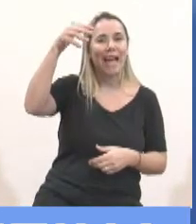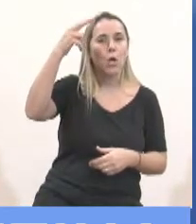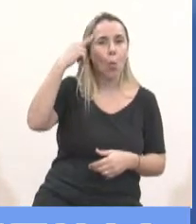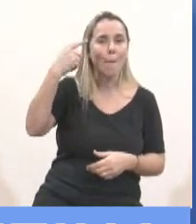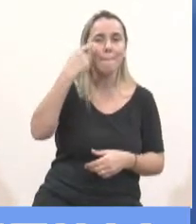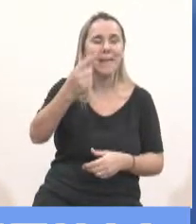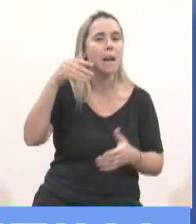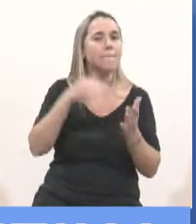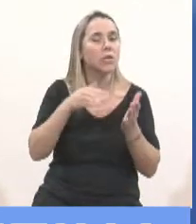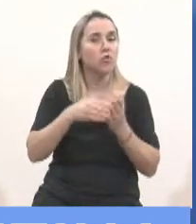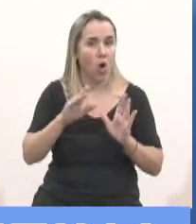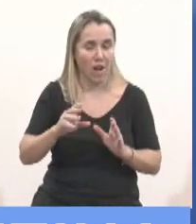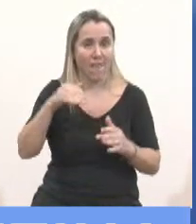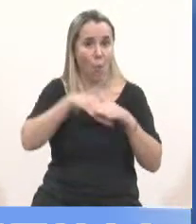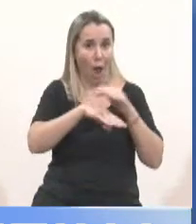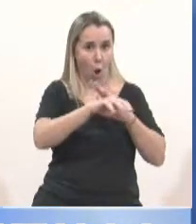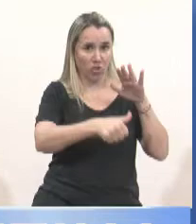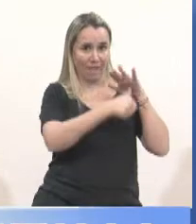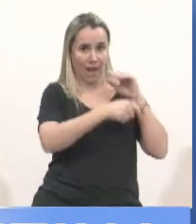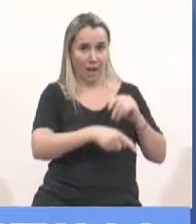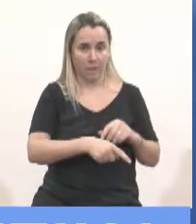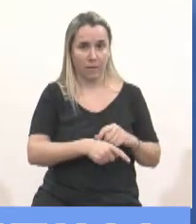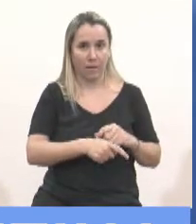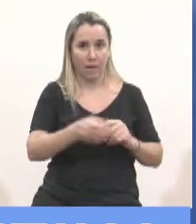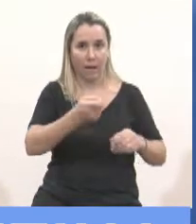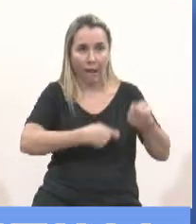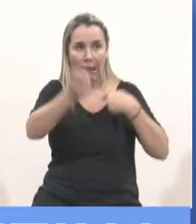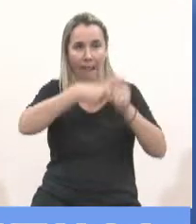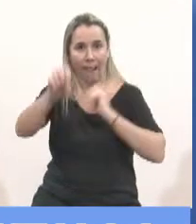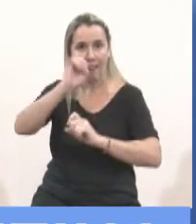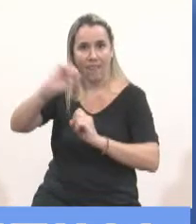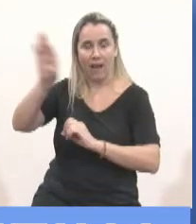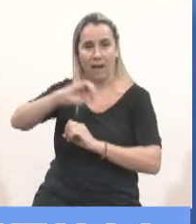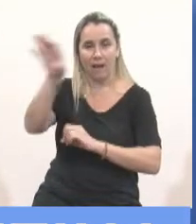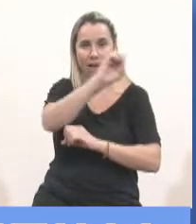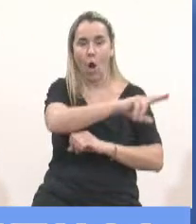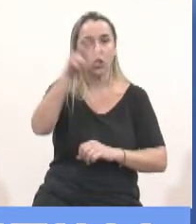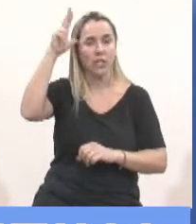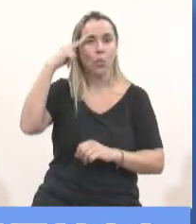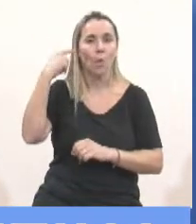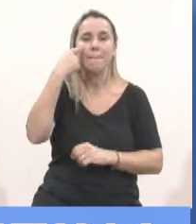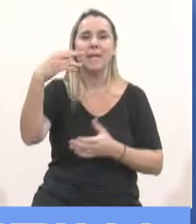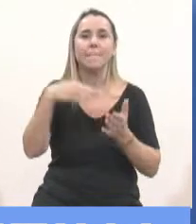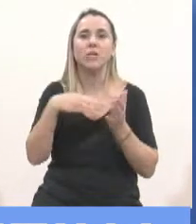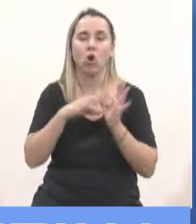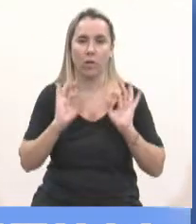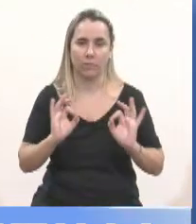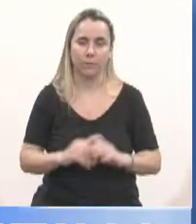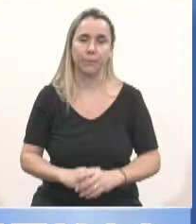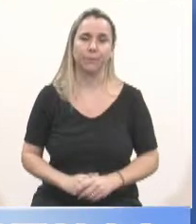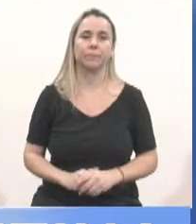89 mil millones fueron todo el Banco Central. La fuga fue de 89 mil millones. ¿Verdad? ¿Y qué se